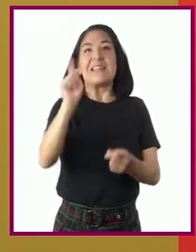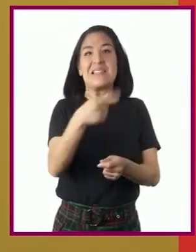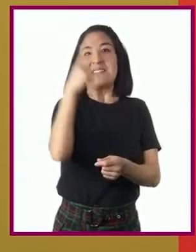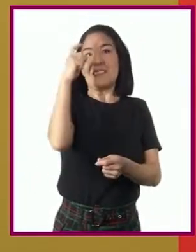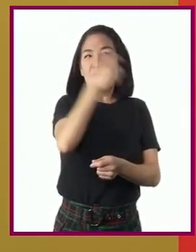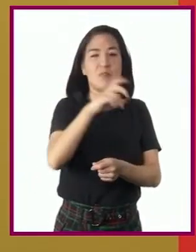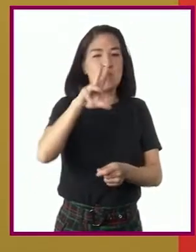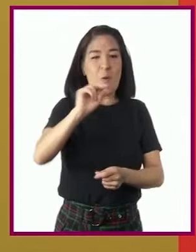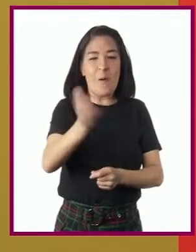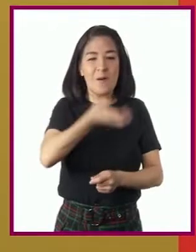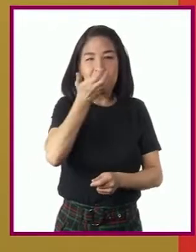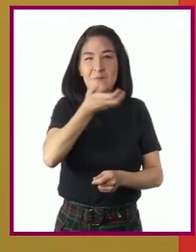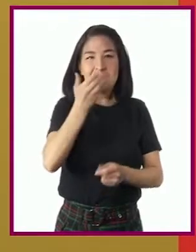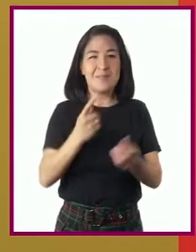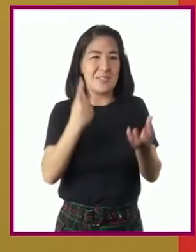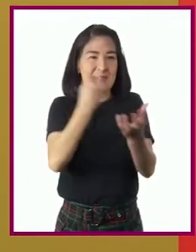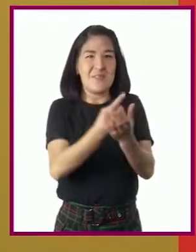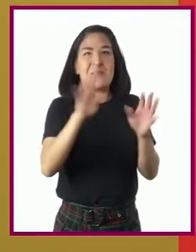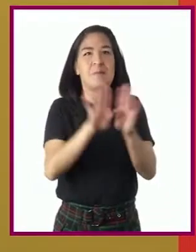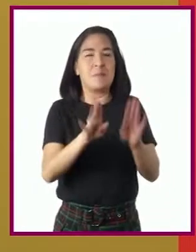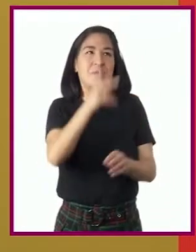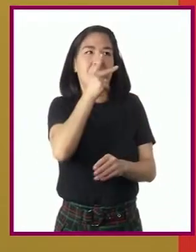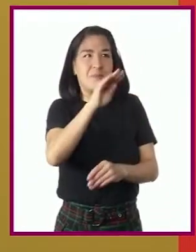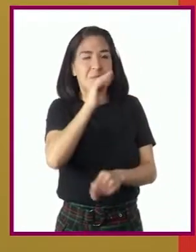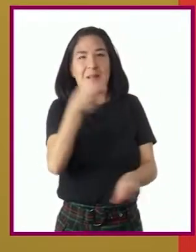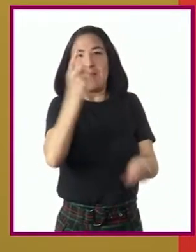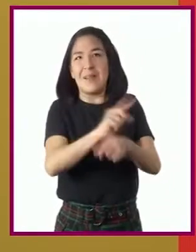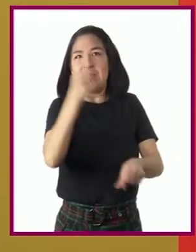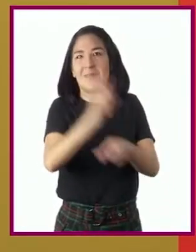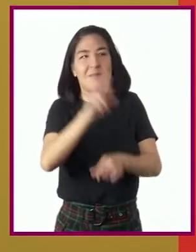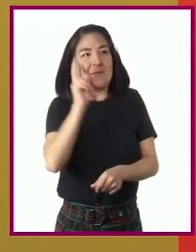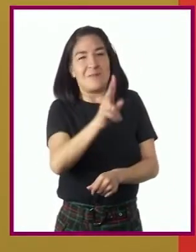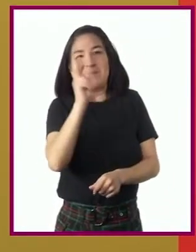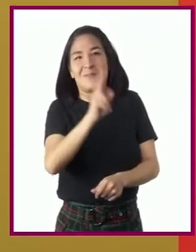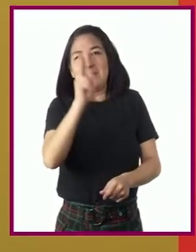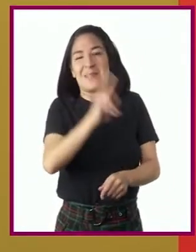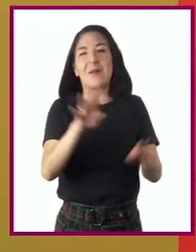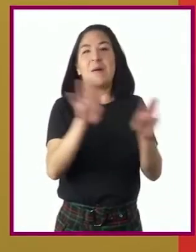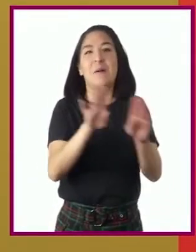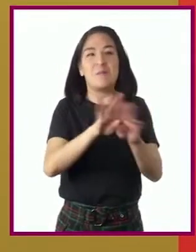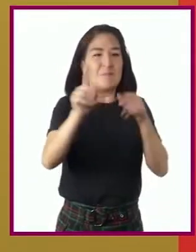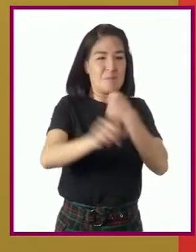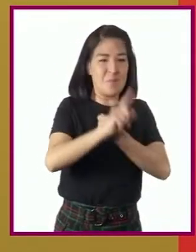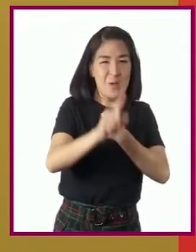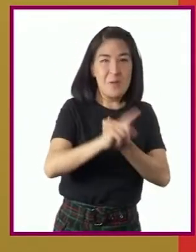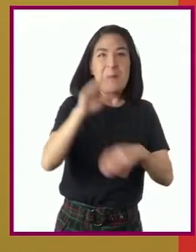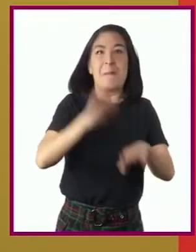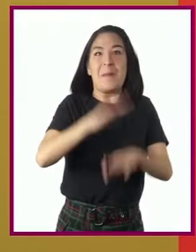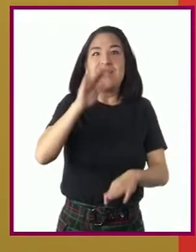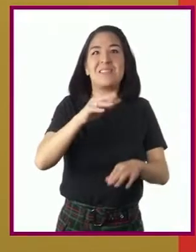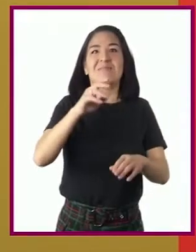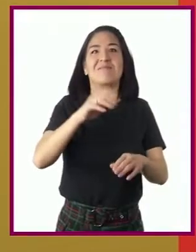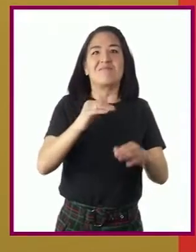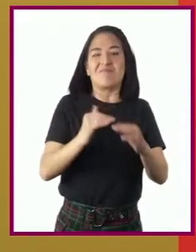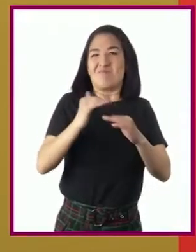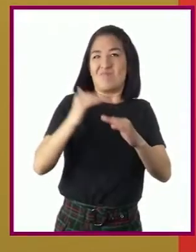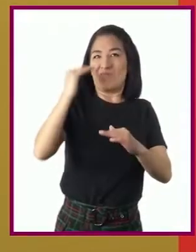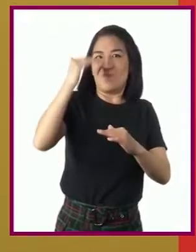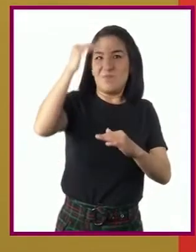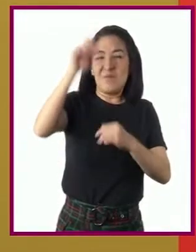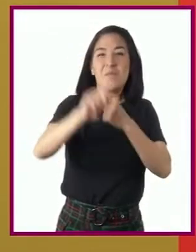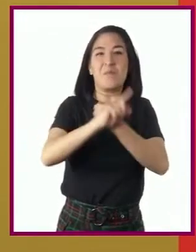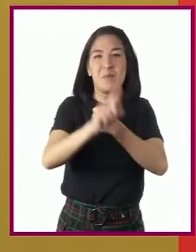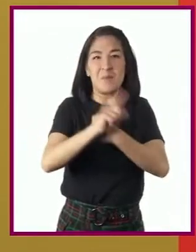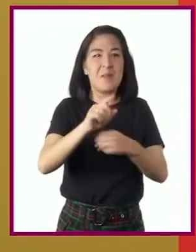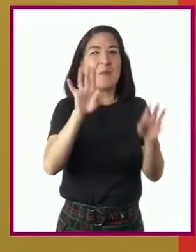acostumbrados. Tal vez las discusiones y la tensión se han incrementado porque todas y todos estamos más sensibles y